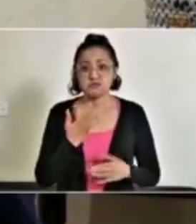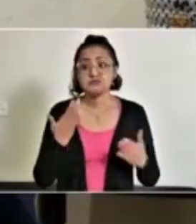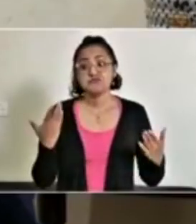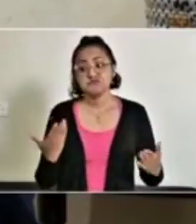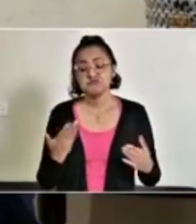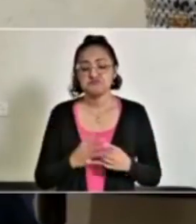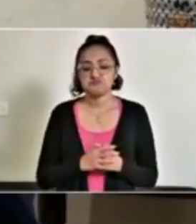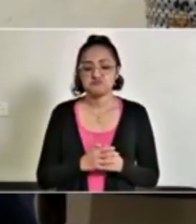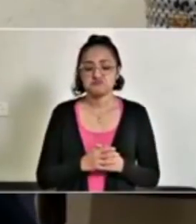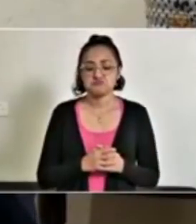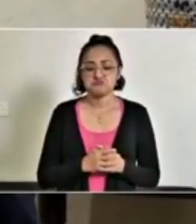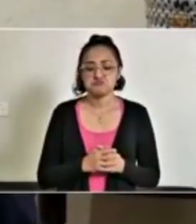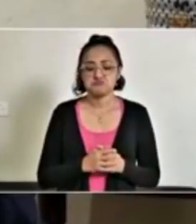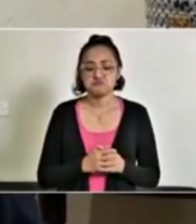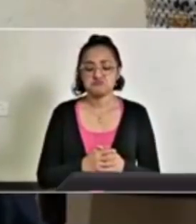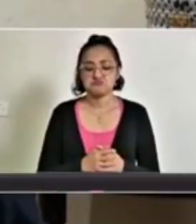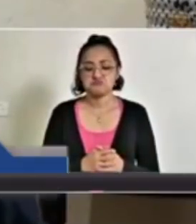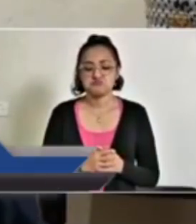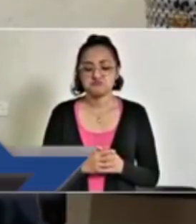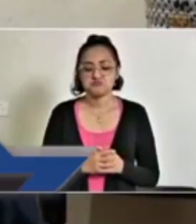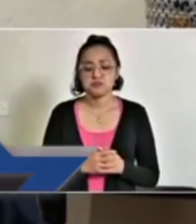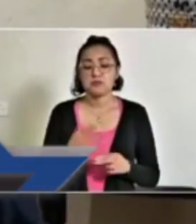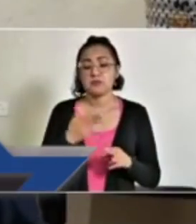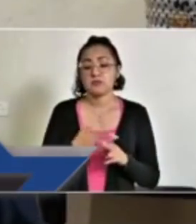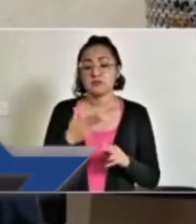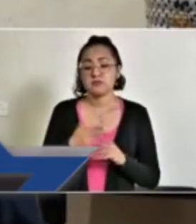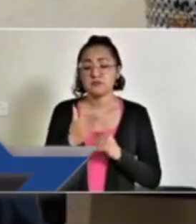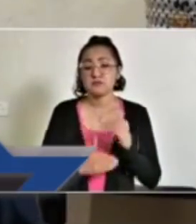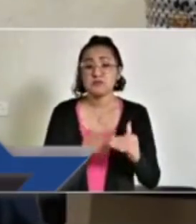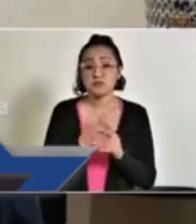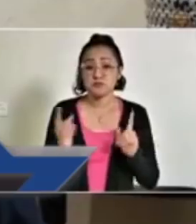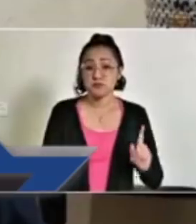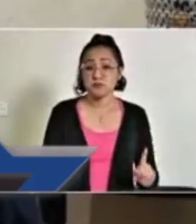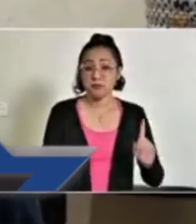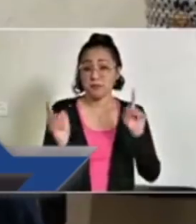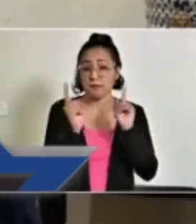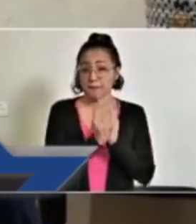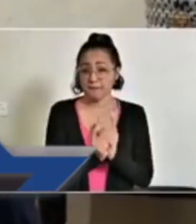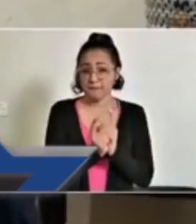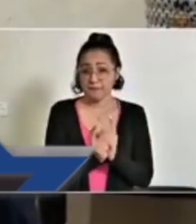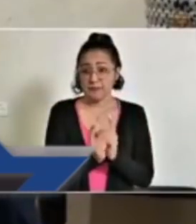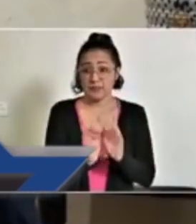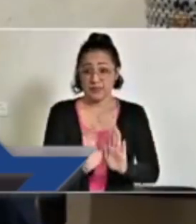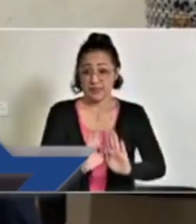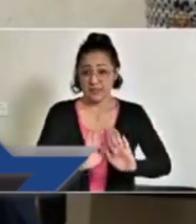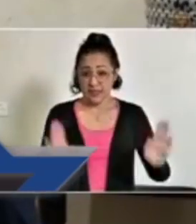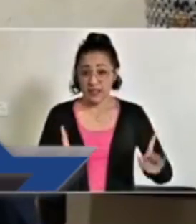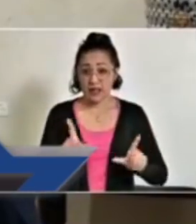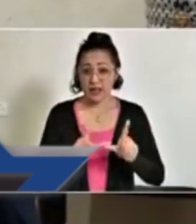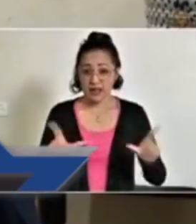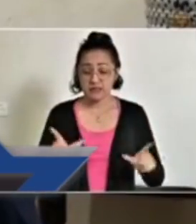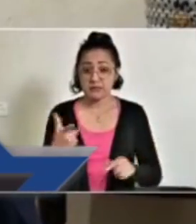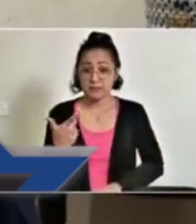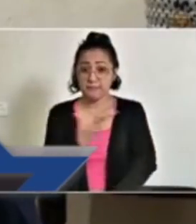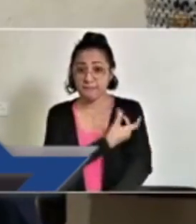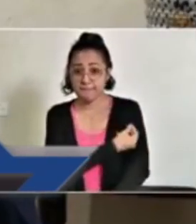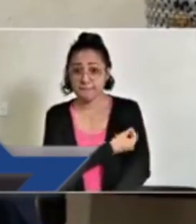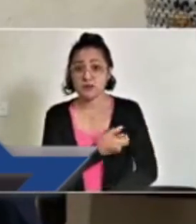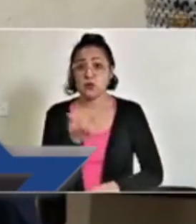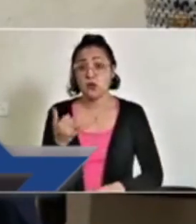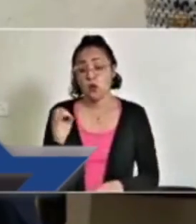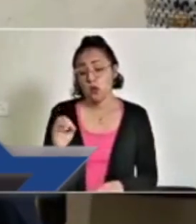irse llevando hasta el nivel de encontrar la vacuna y los